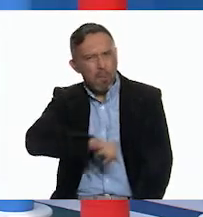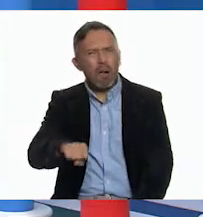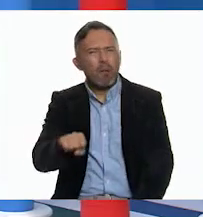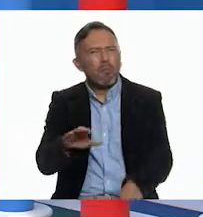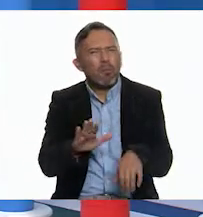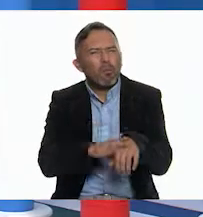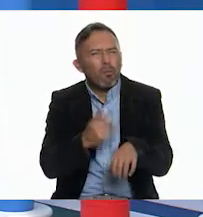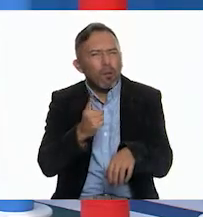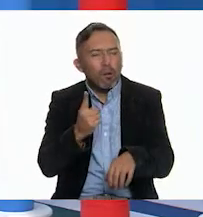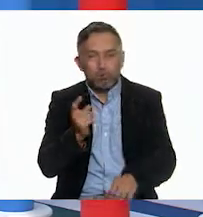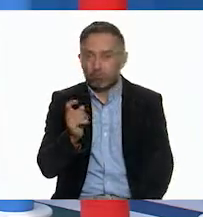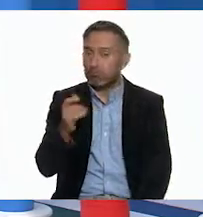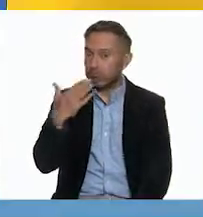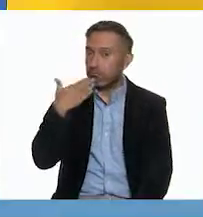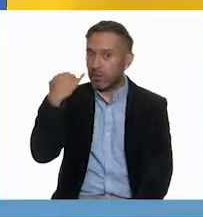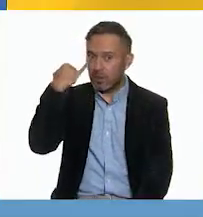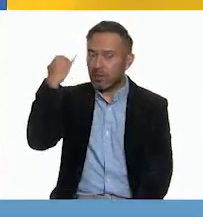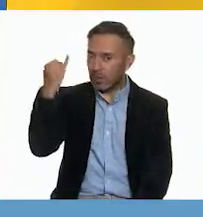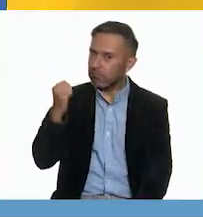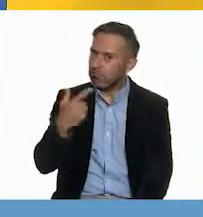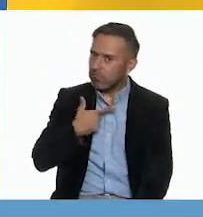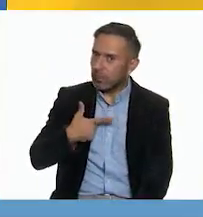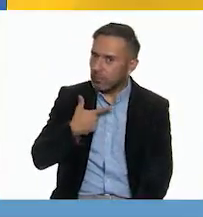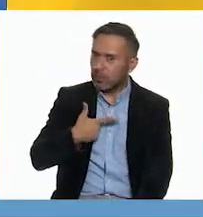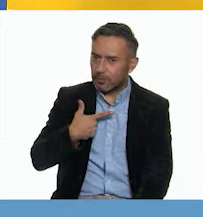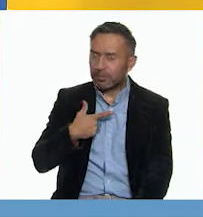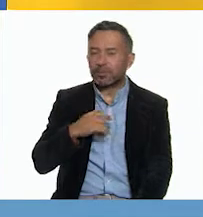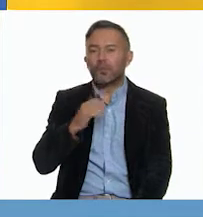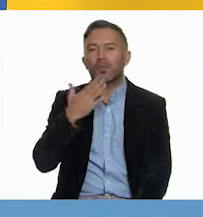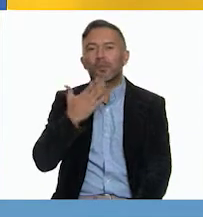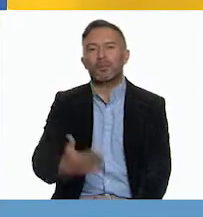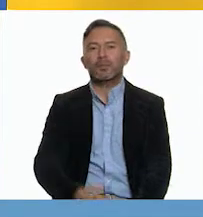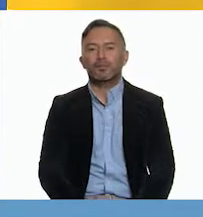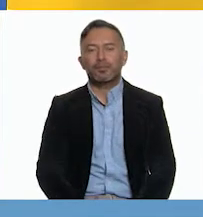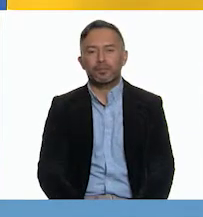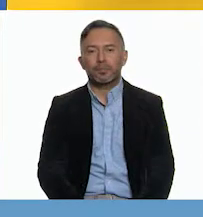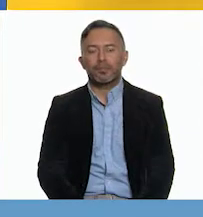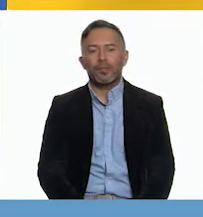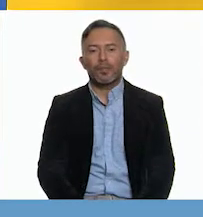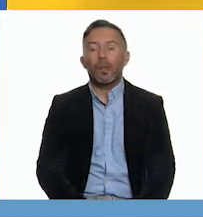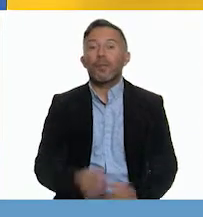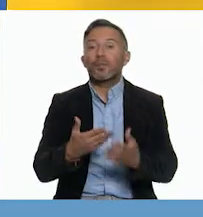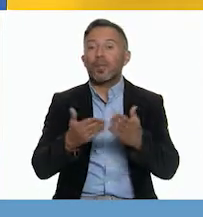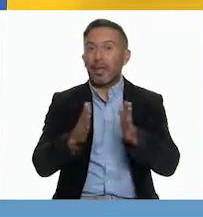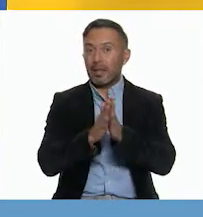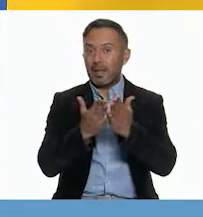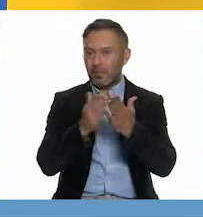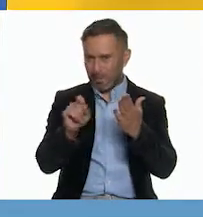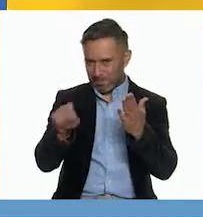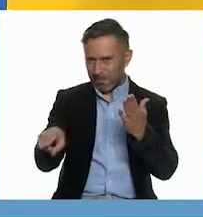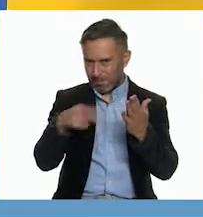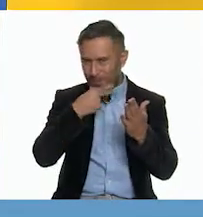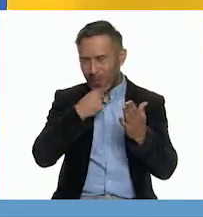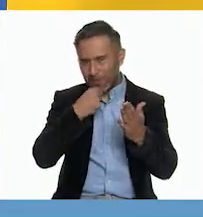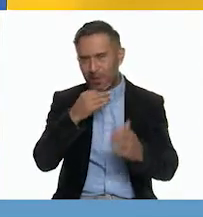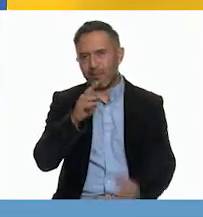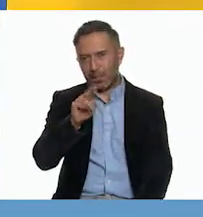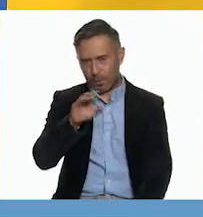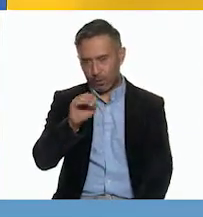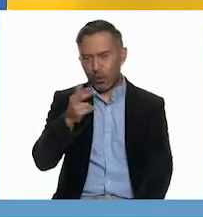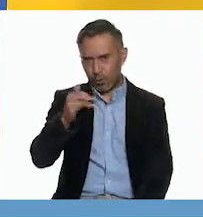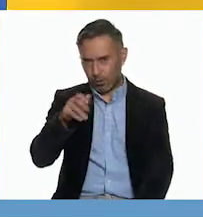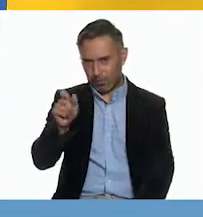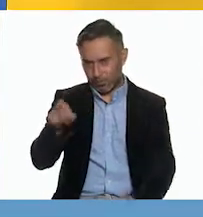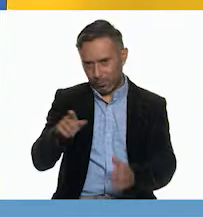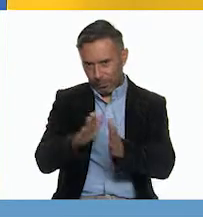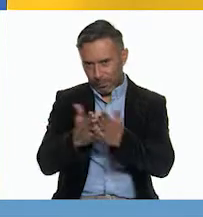elección, Raulito. Me encanta. Sí. Muy bien. Entonces vamos a retomar este libro de Francisco Hinojosa. Por